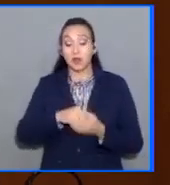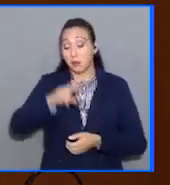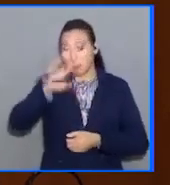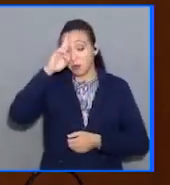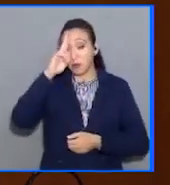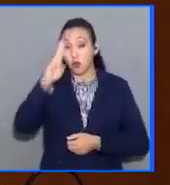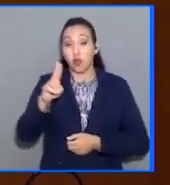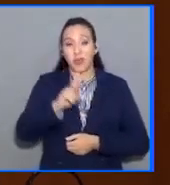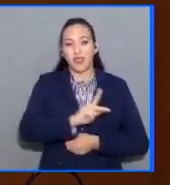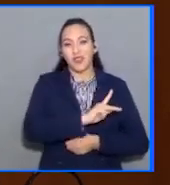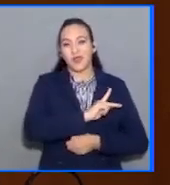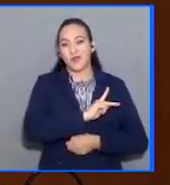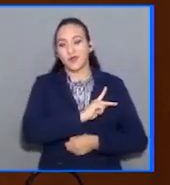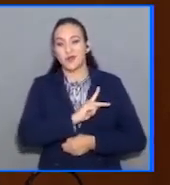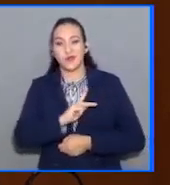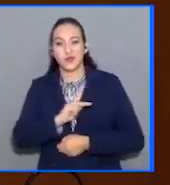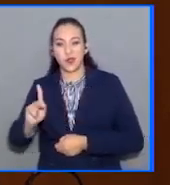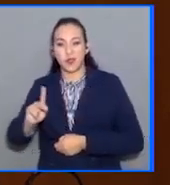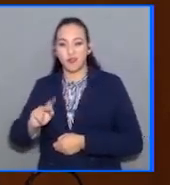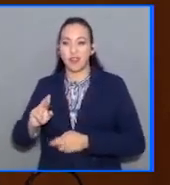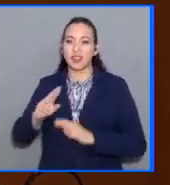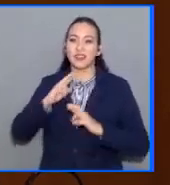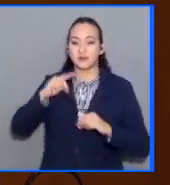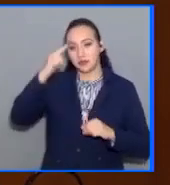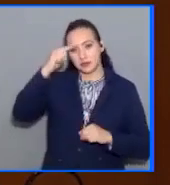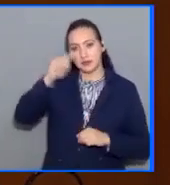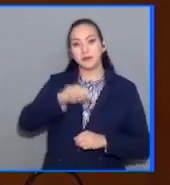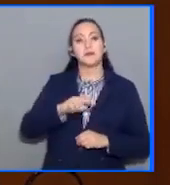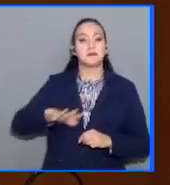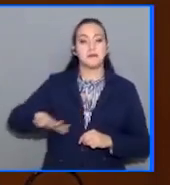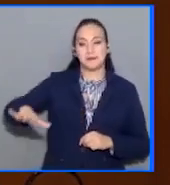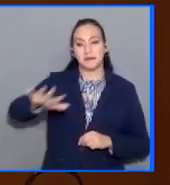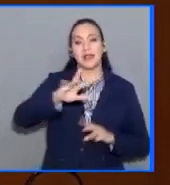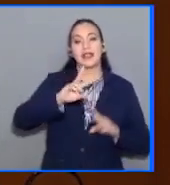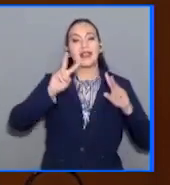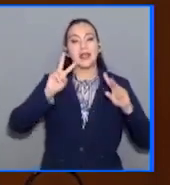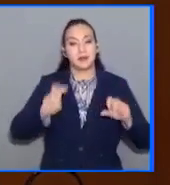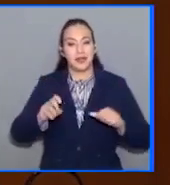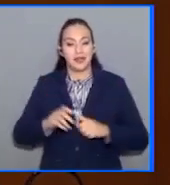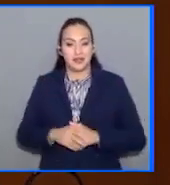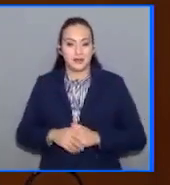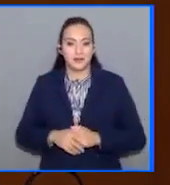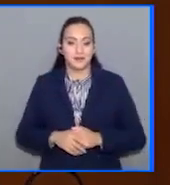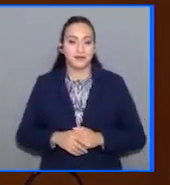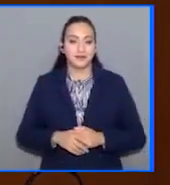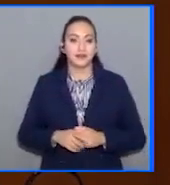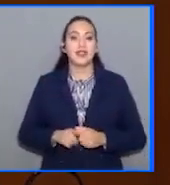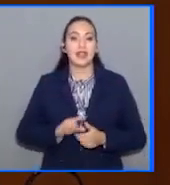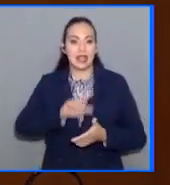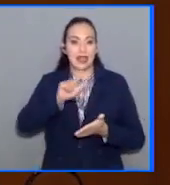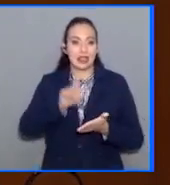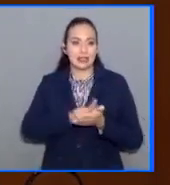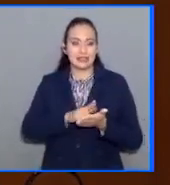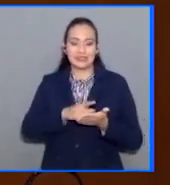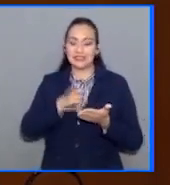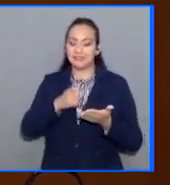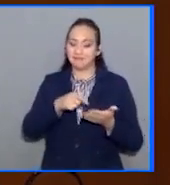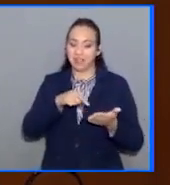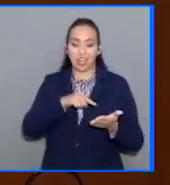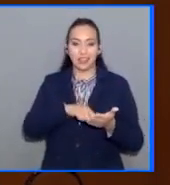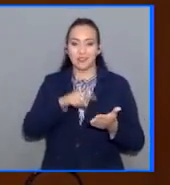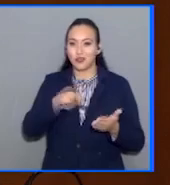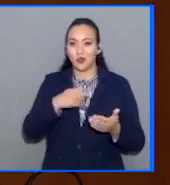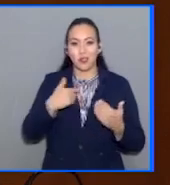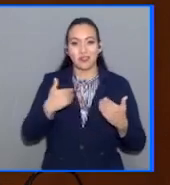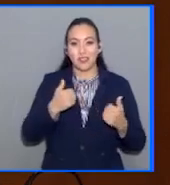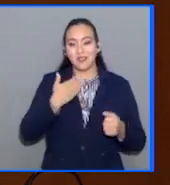resolución con efectos generales en materia de leyes, pues no toma en cuenta que, por ejemplo,